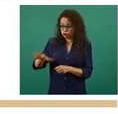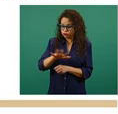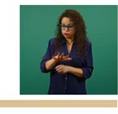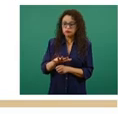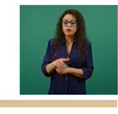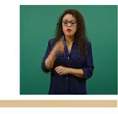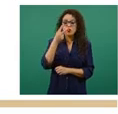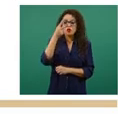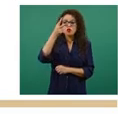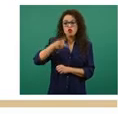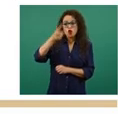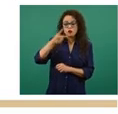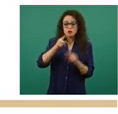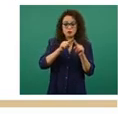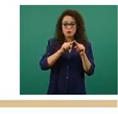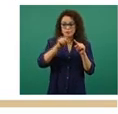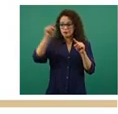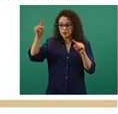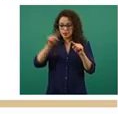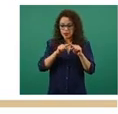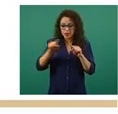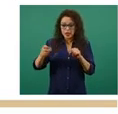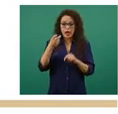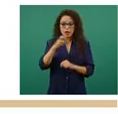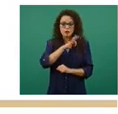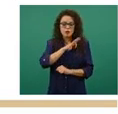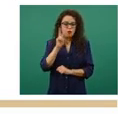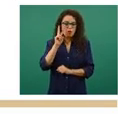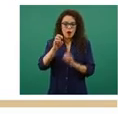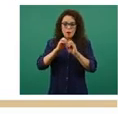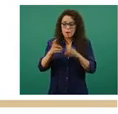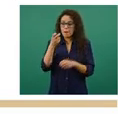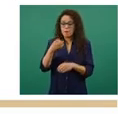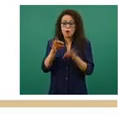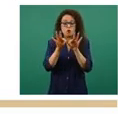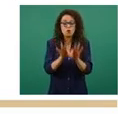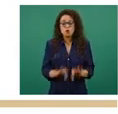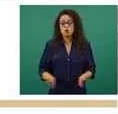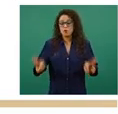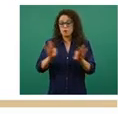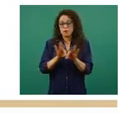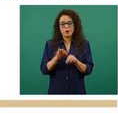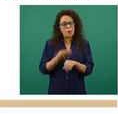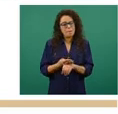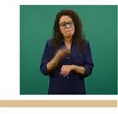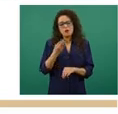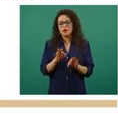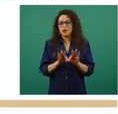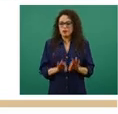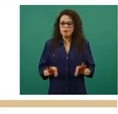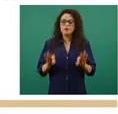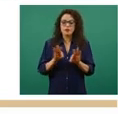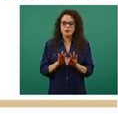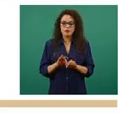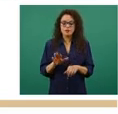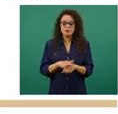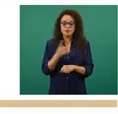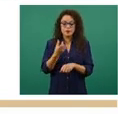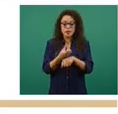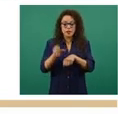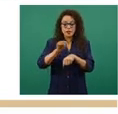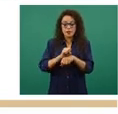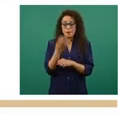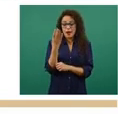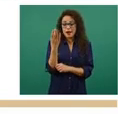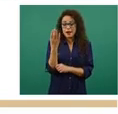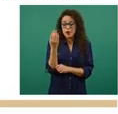dos líneas. Por eso recae en una importancia, porque ustedes pueden ver desde que estamos graficando semana 9, que fue cuando